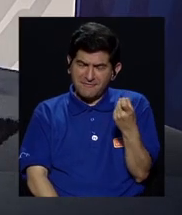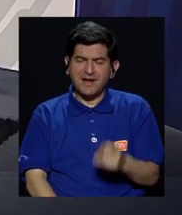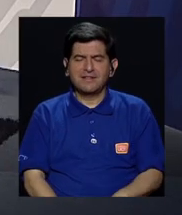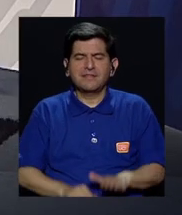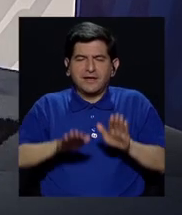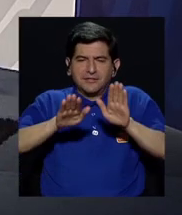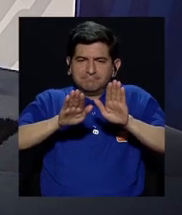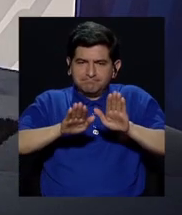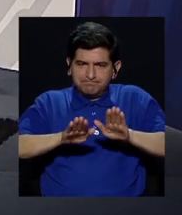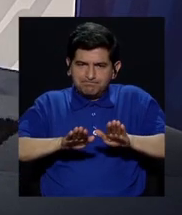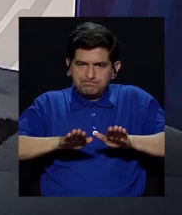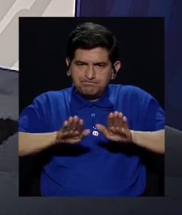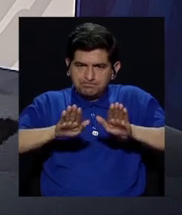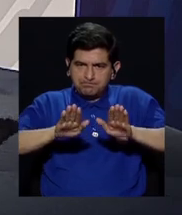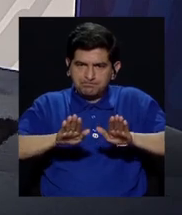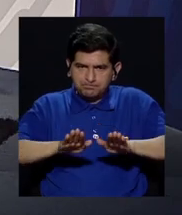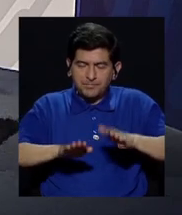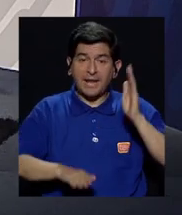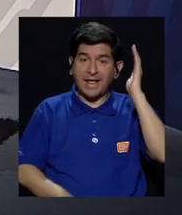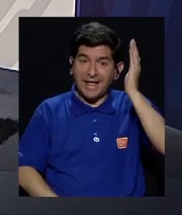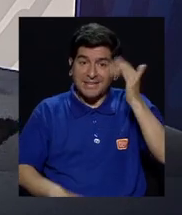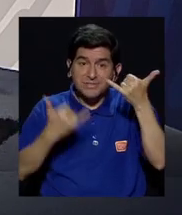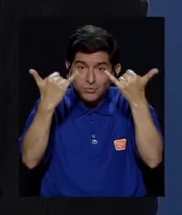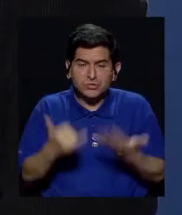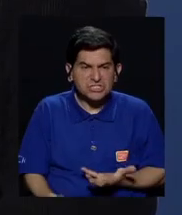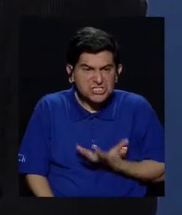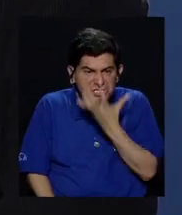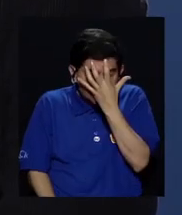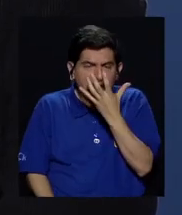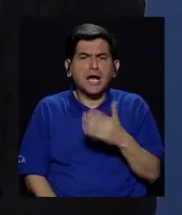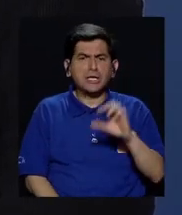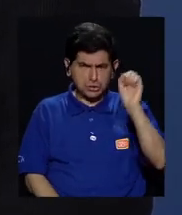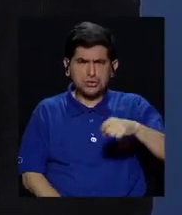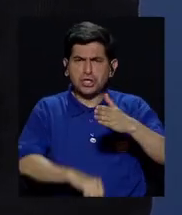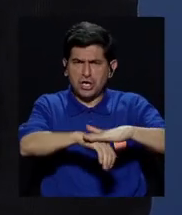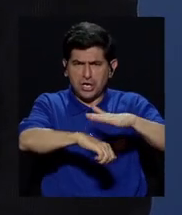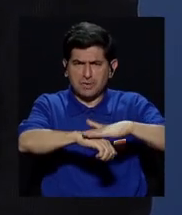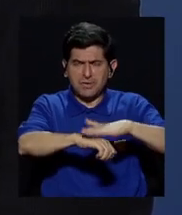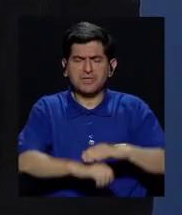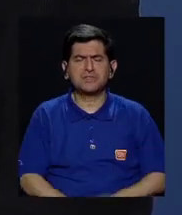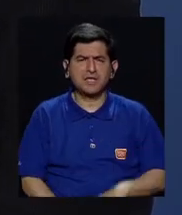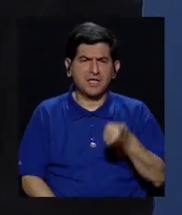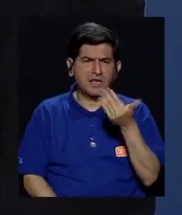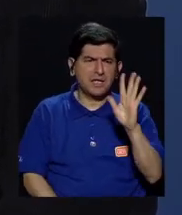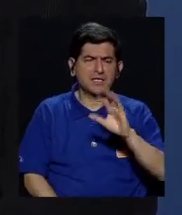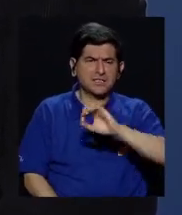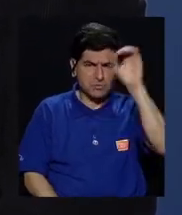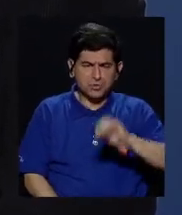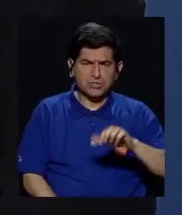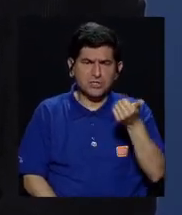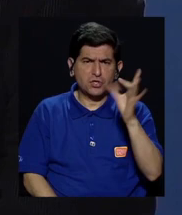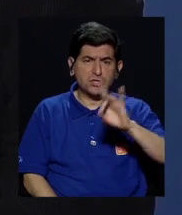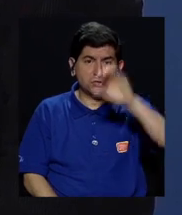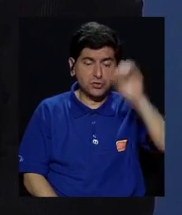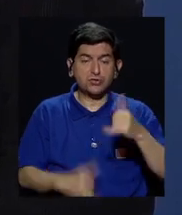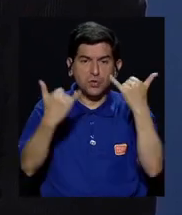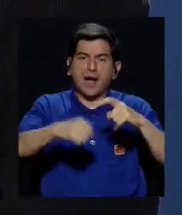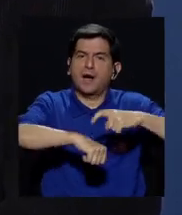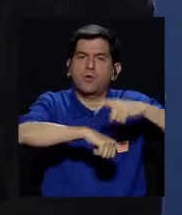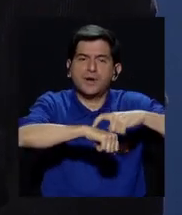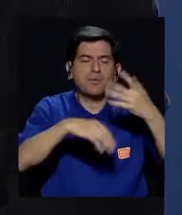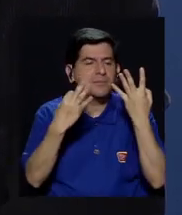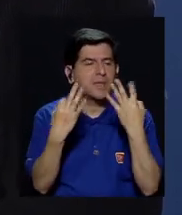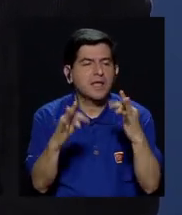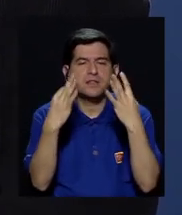de reposo porque su discurso ya de indignación le sirvió para llegar a esos 15 y 8 puntos pero ahora debería estar en un trance